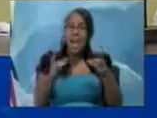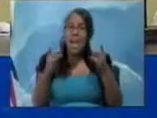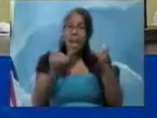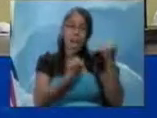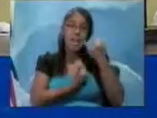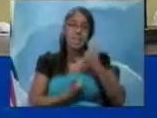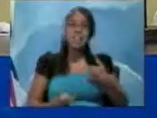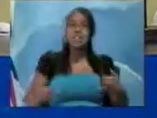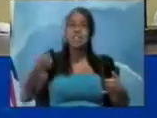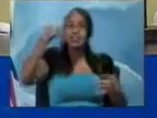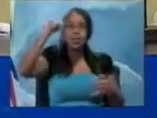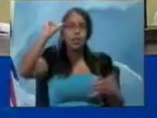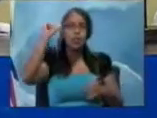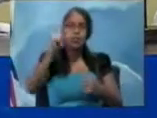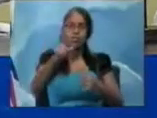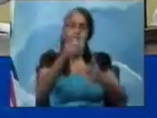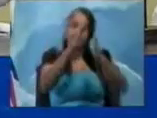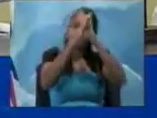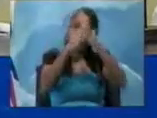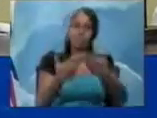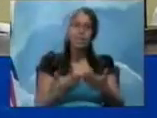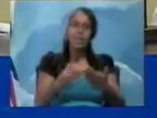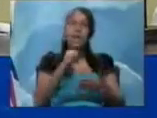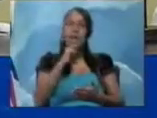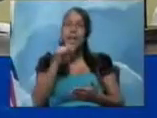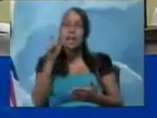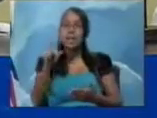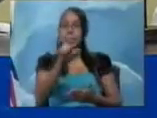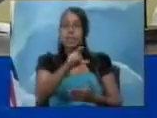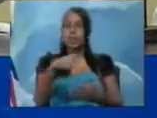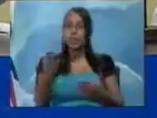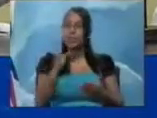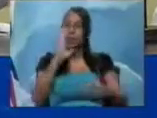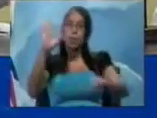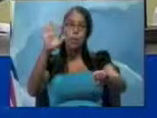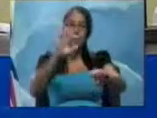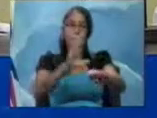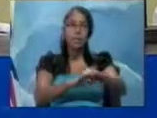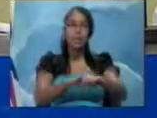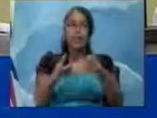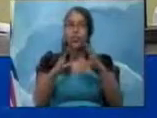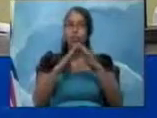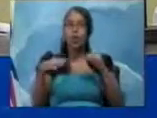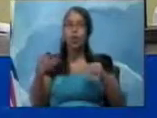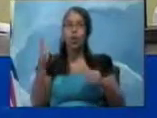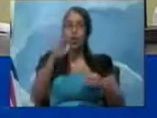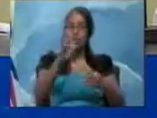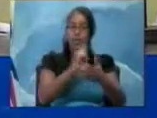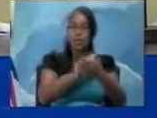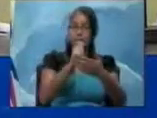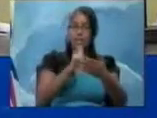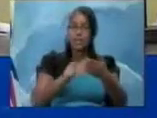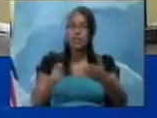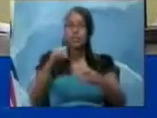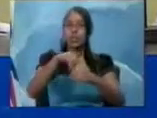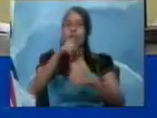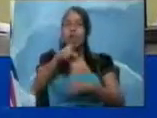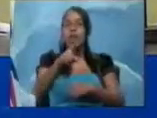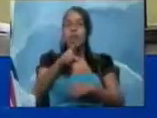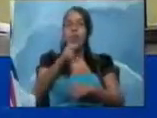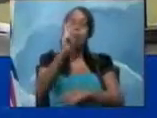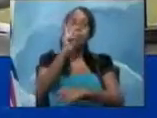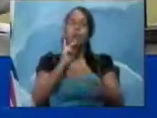las escrituras era necesario que se cumpliera todo lo que está escrito en los